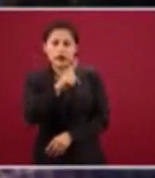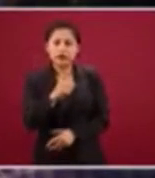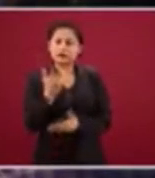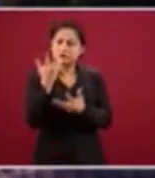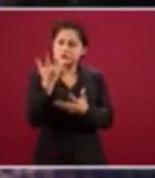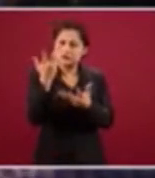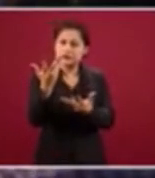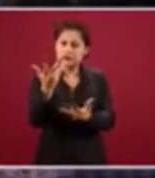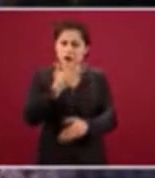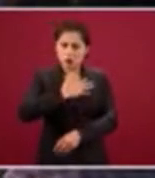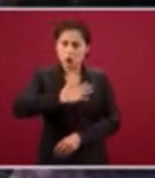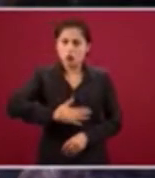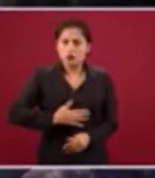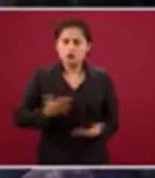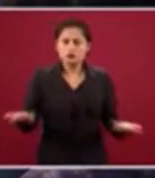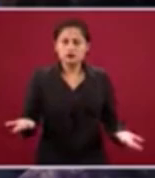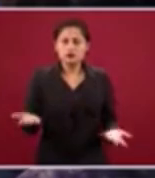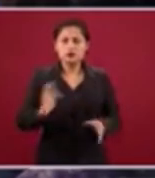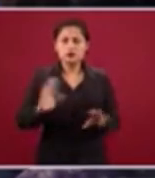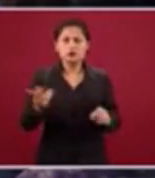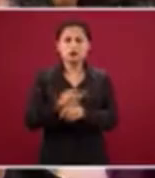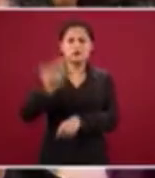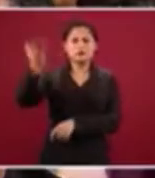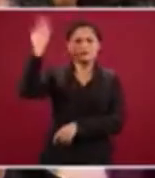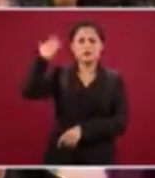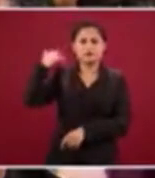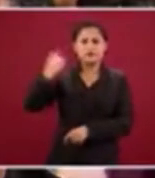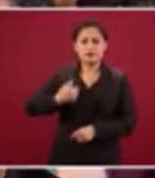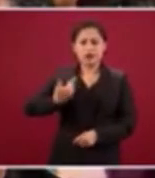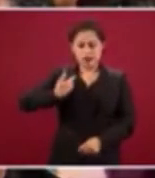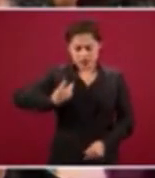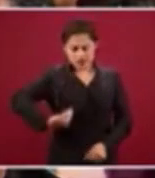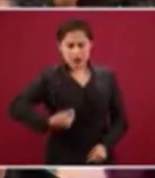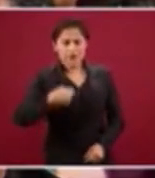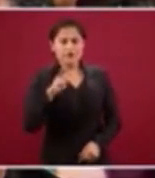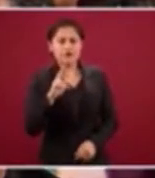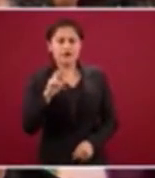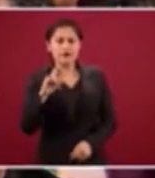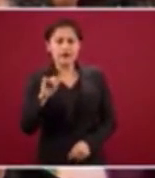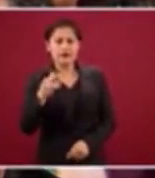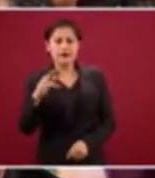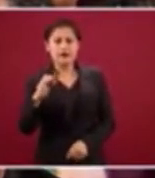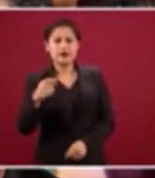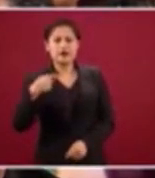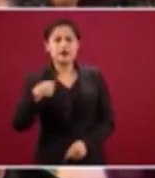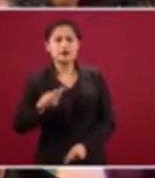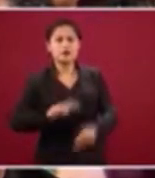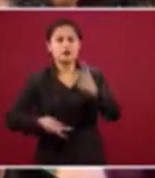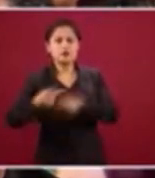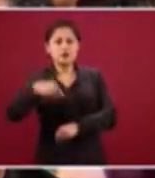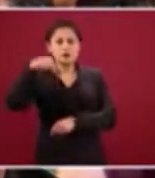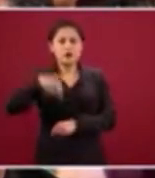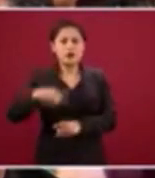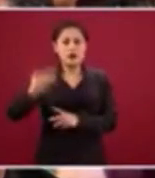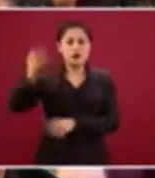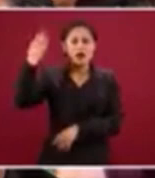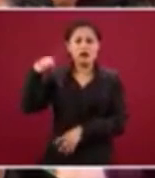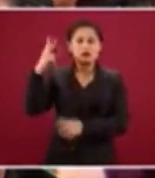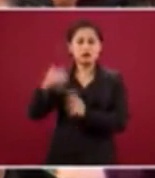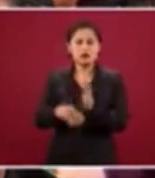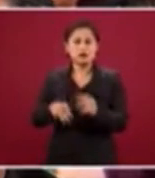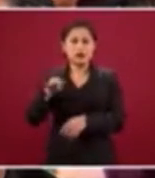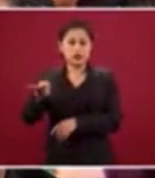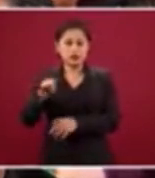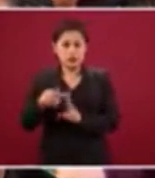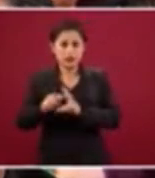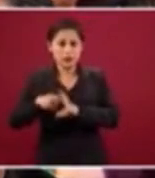año, nosotros no venimos, Frida Guerrera no viene denunciando el tema de feminicidio desde el 2019, lo vengo haciendo desde